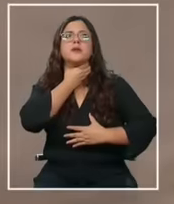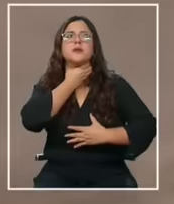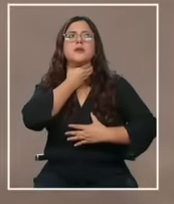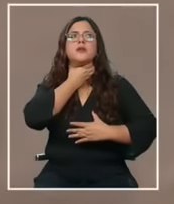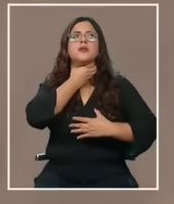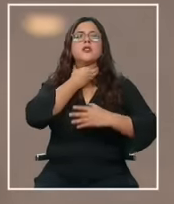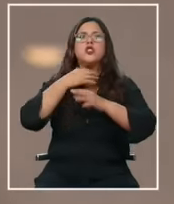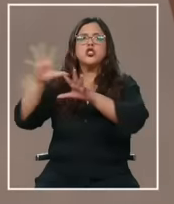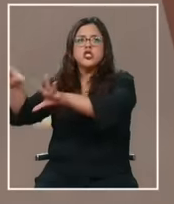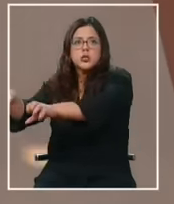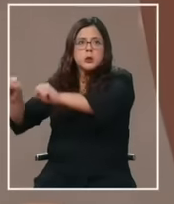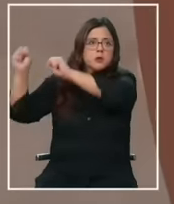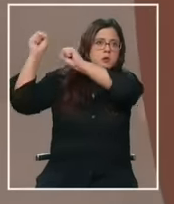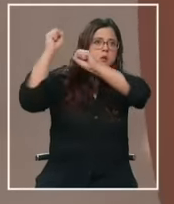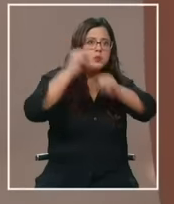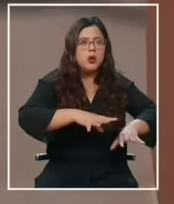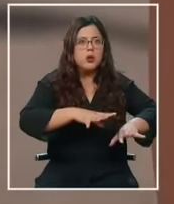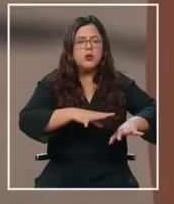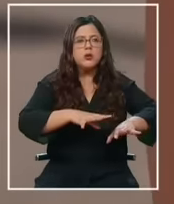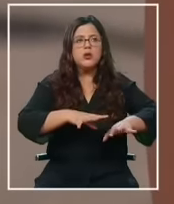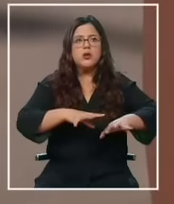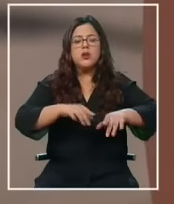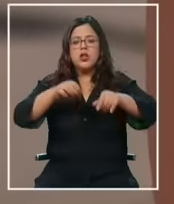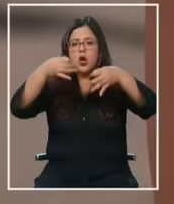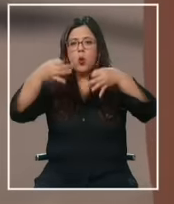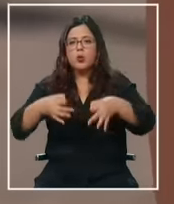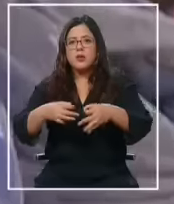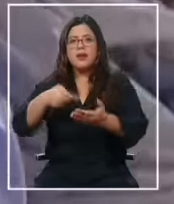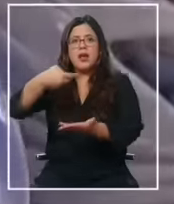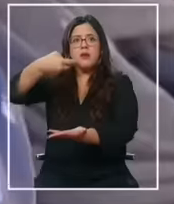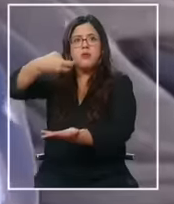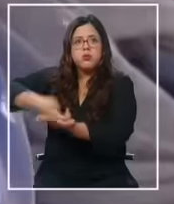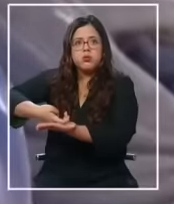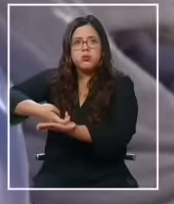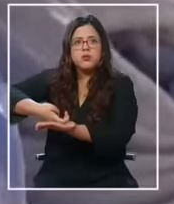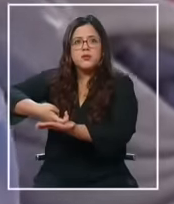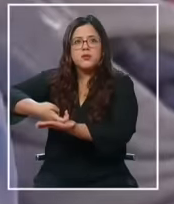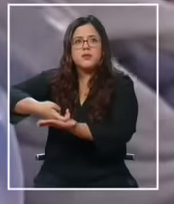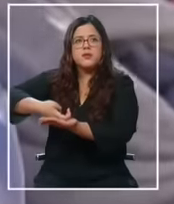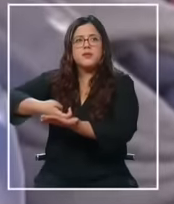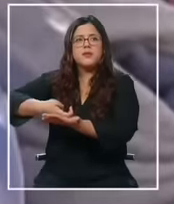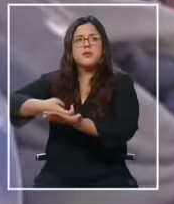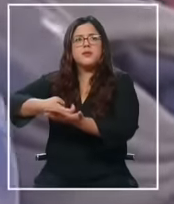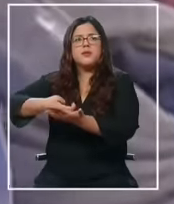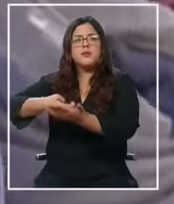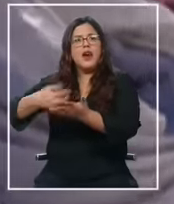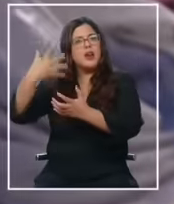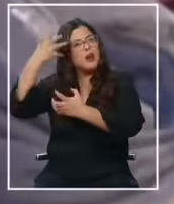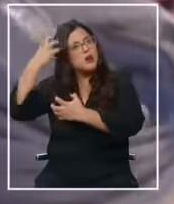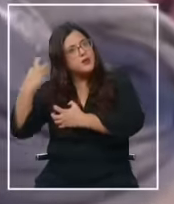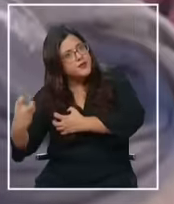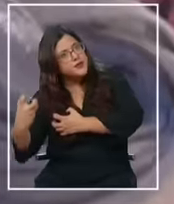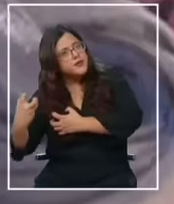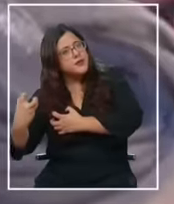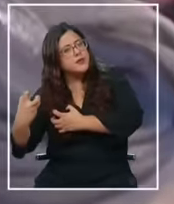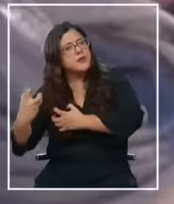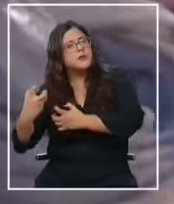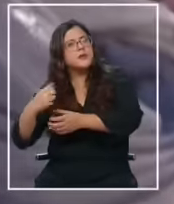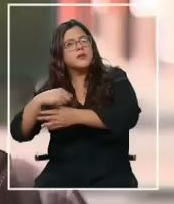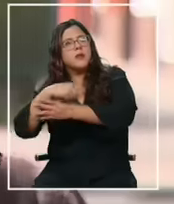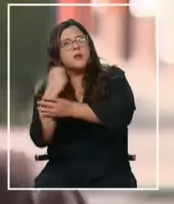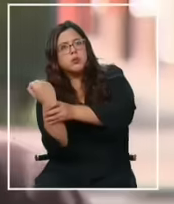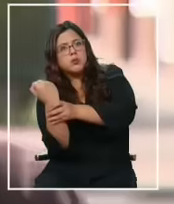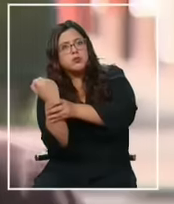Y me lo traje para acá. Cuando lo tratamos de reducir ahí adentro, fue cuando me agarró del pelo y me dobló la